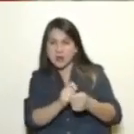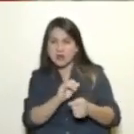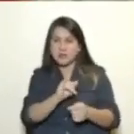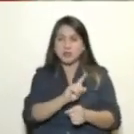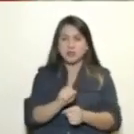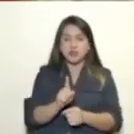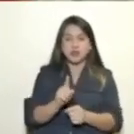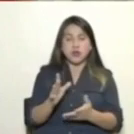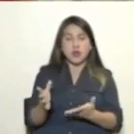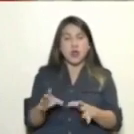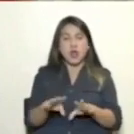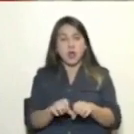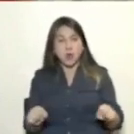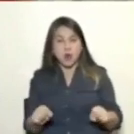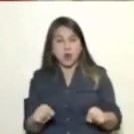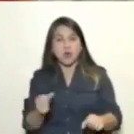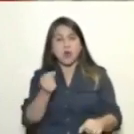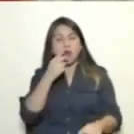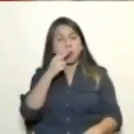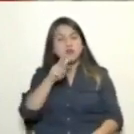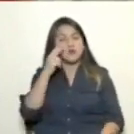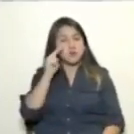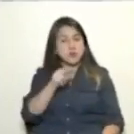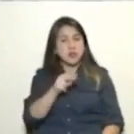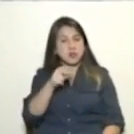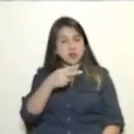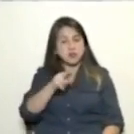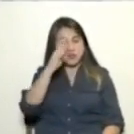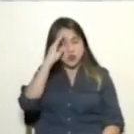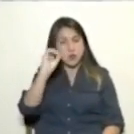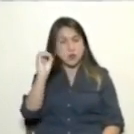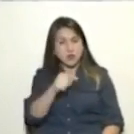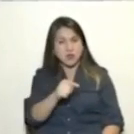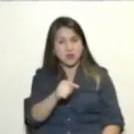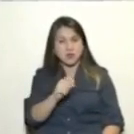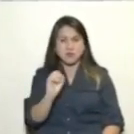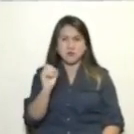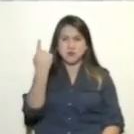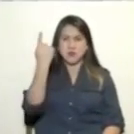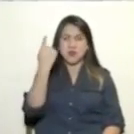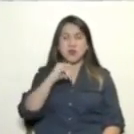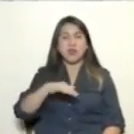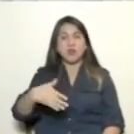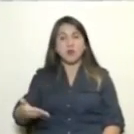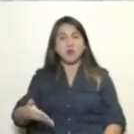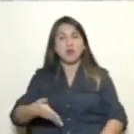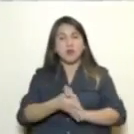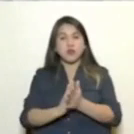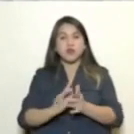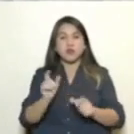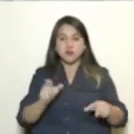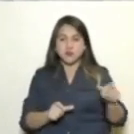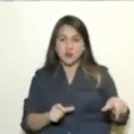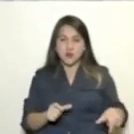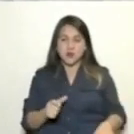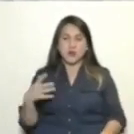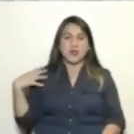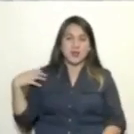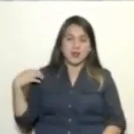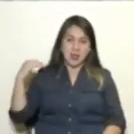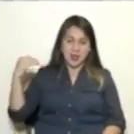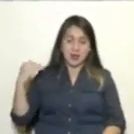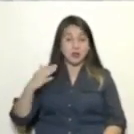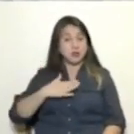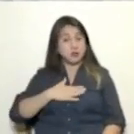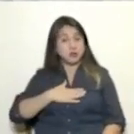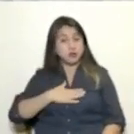acuerdo? ¿Cree que es insuficiente? Después, a ver, ¿cuál es su mirada sobre eso? A ver, lo primero, después todos somos generales, ¿verdad? Uh-huh.